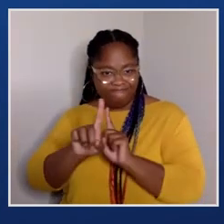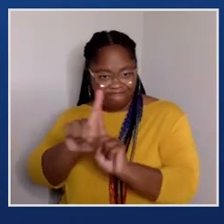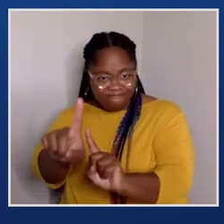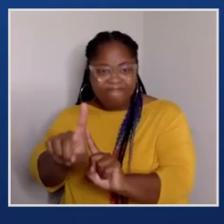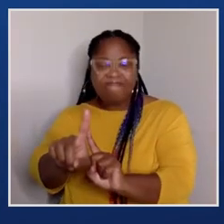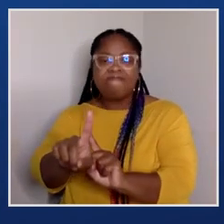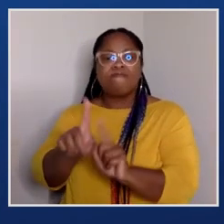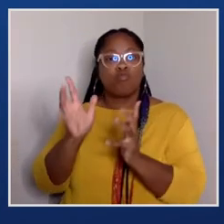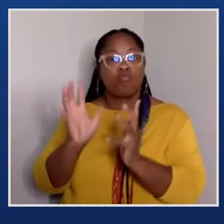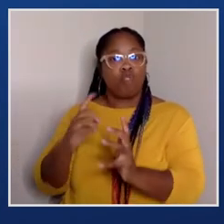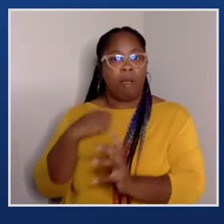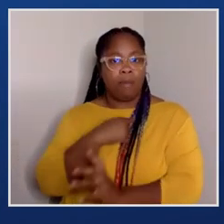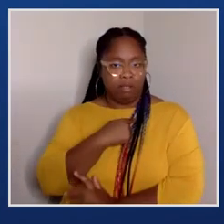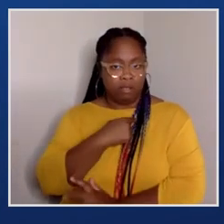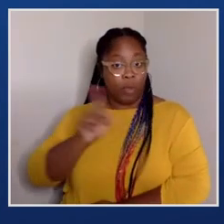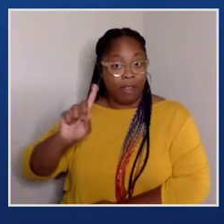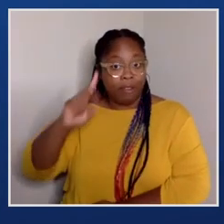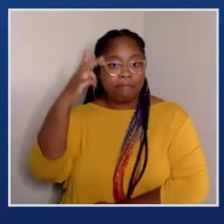nos dejó en México y